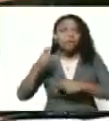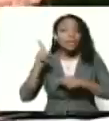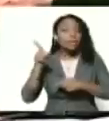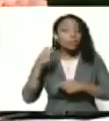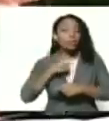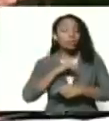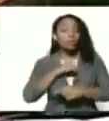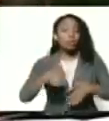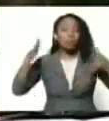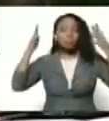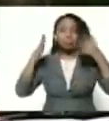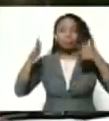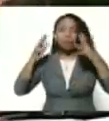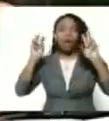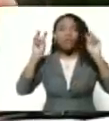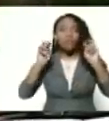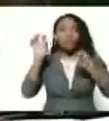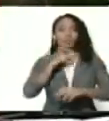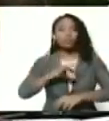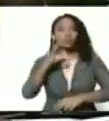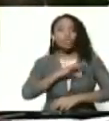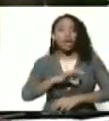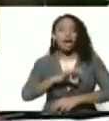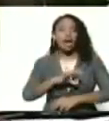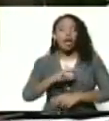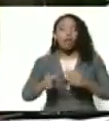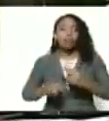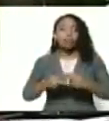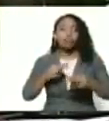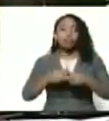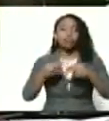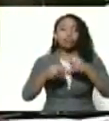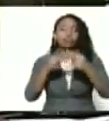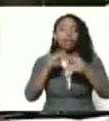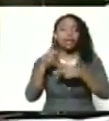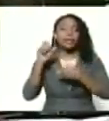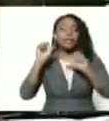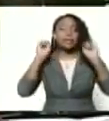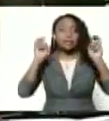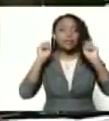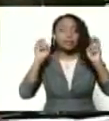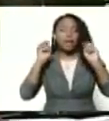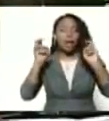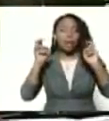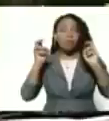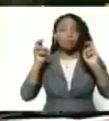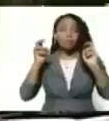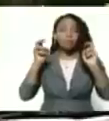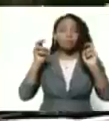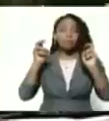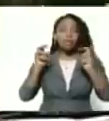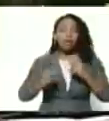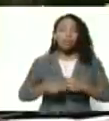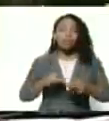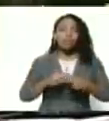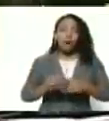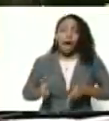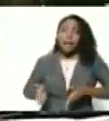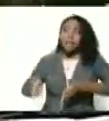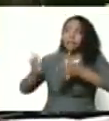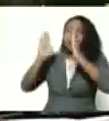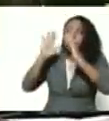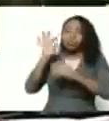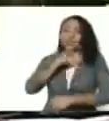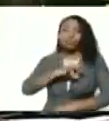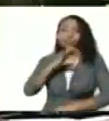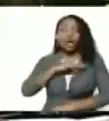estamos formando una nueva sociedad, estamos creando, construyendo una nueva sociedad en ese producto, en edificación, en construcción, que es el